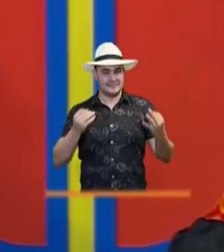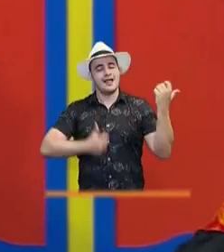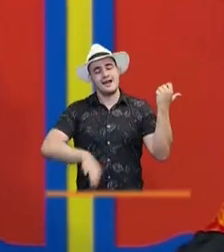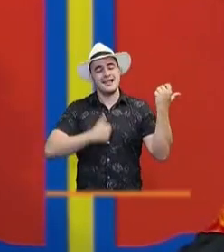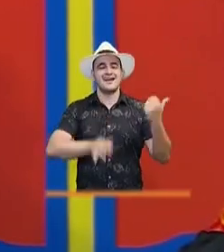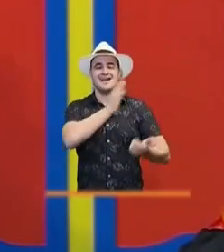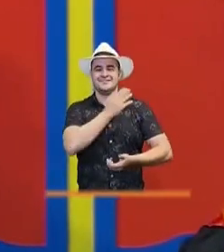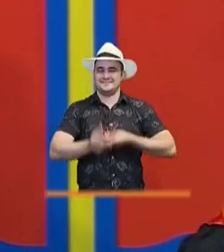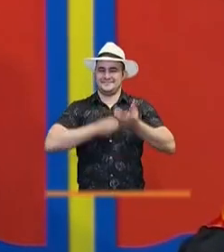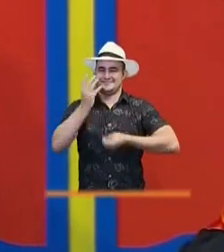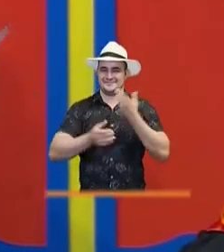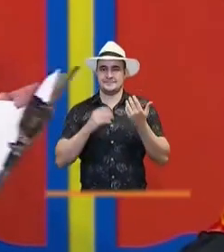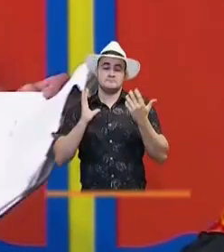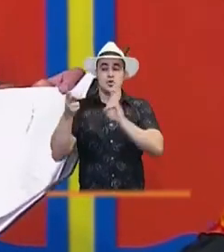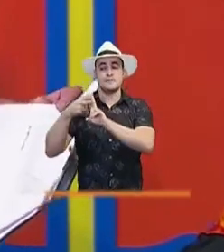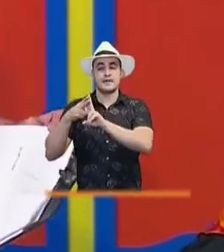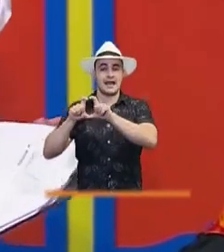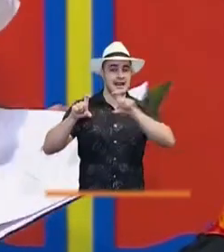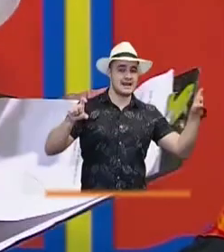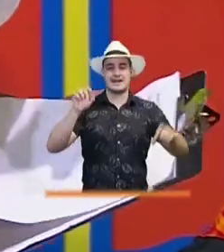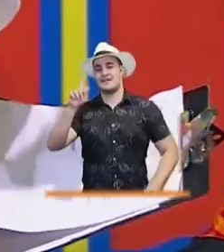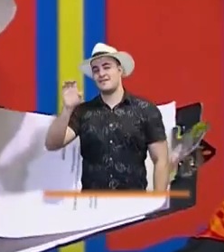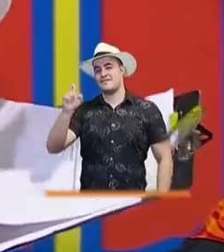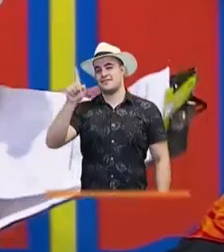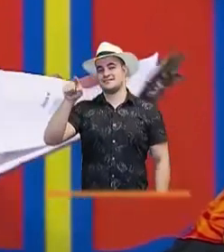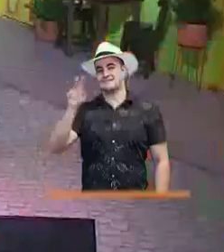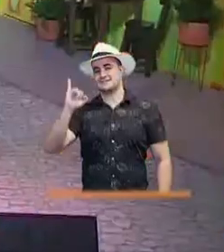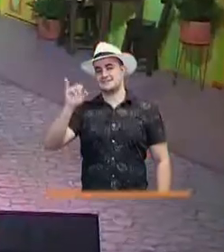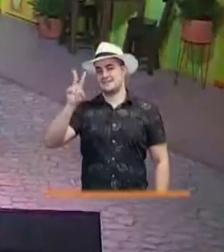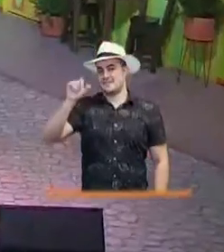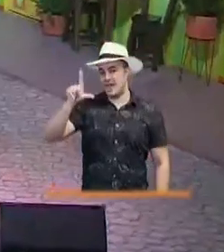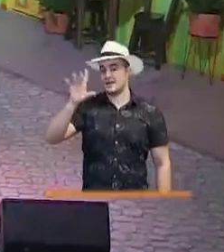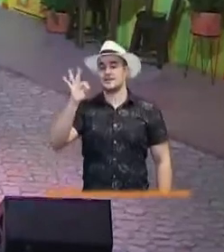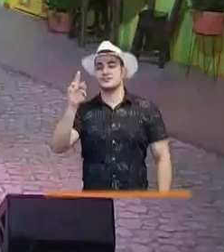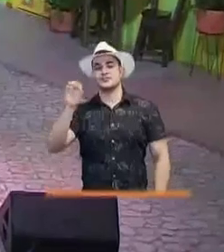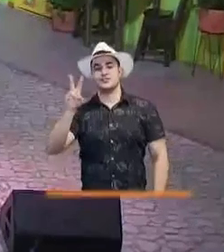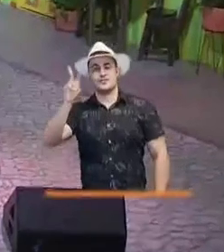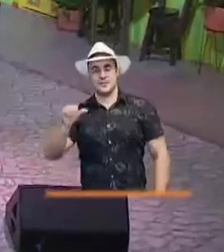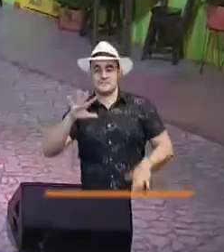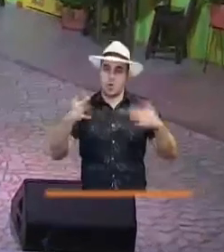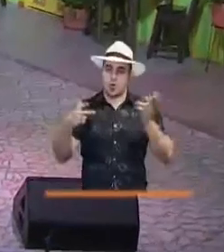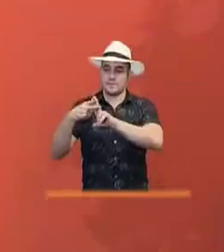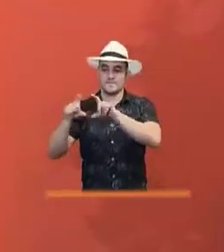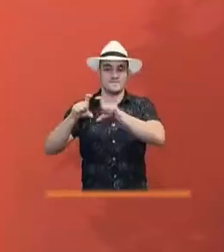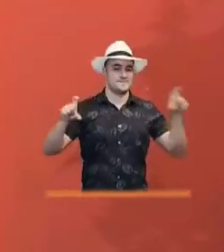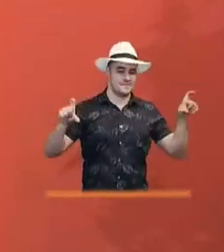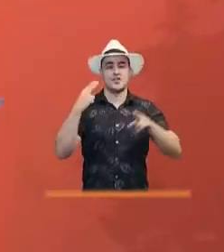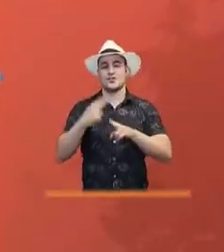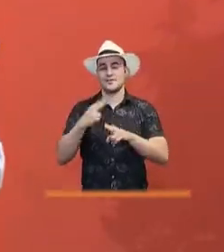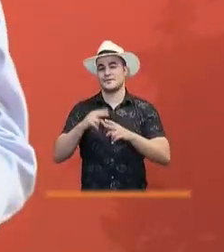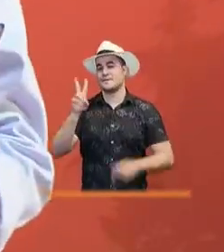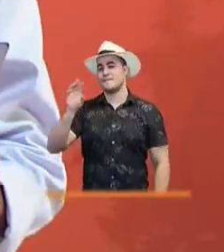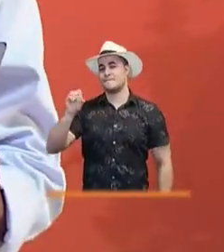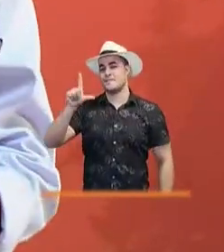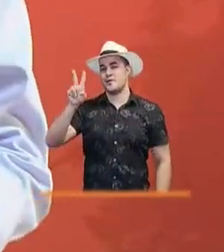numeral Festival Trova y volveremos a florecer. Bueno, y el que se gane esta jornada